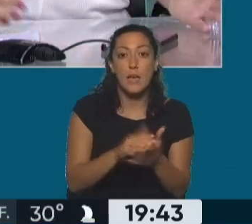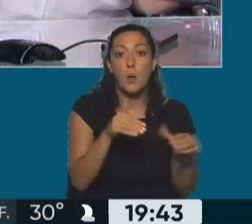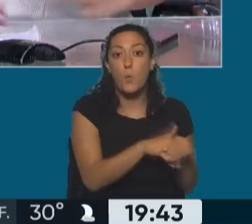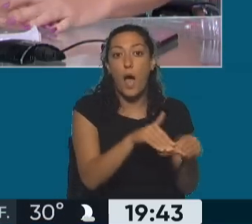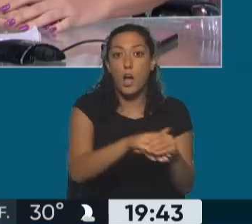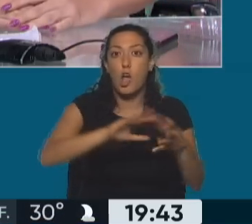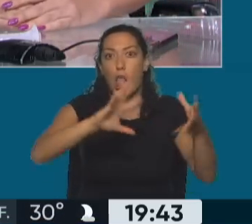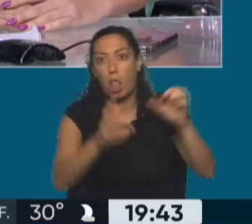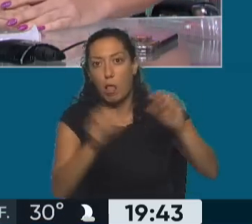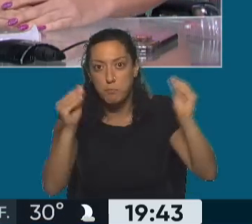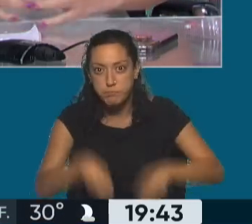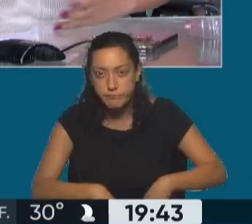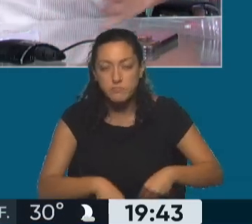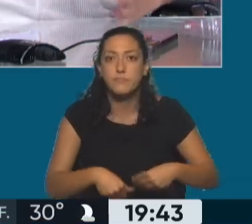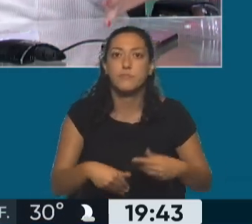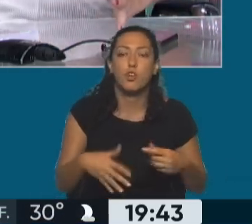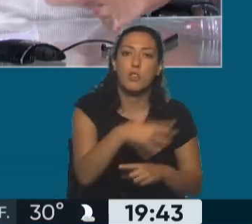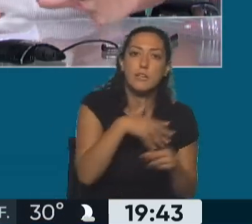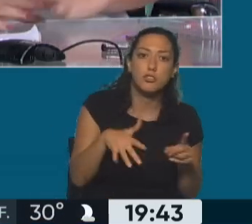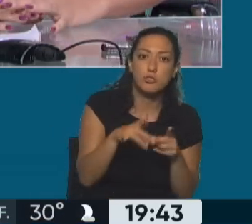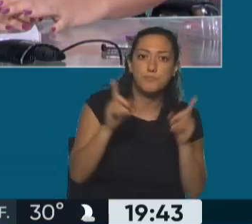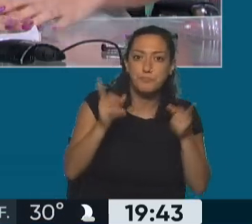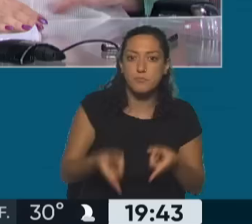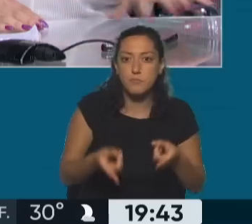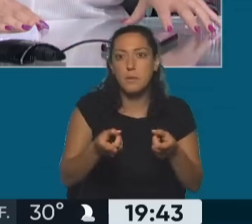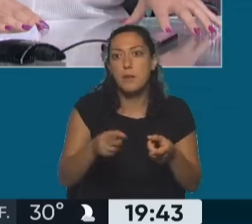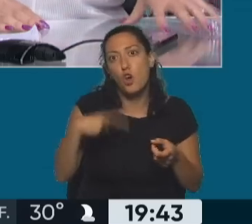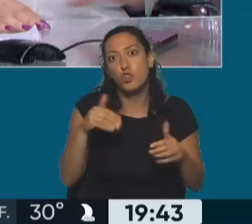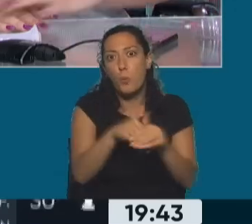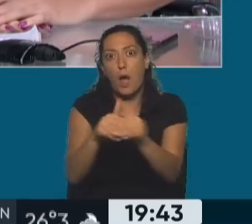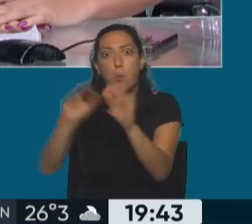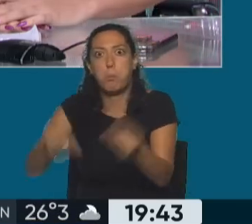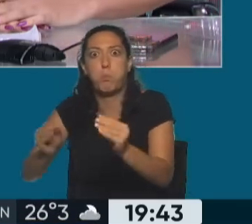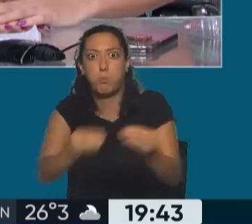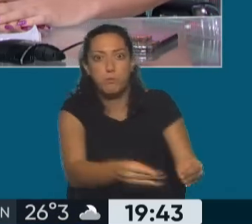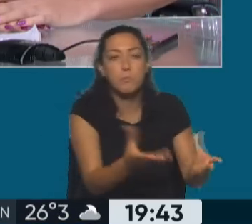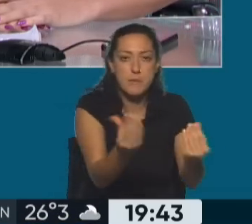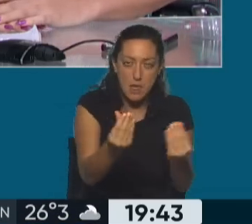banco, el Silicon Valley Bank, y el temor al contagio y demás. Bueno, en este contexto se